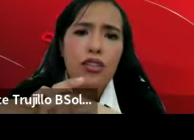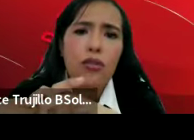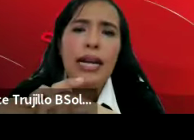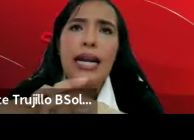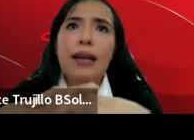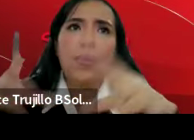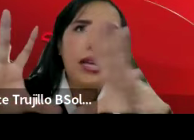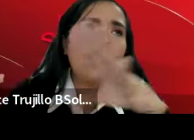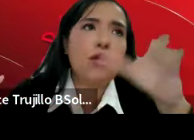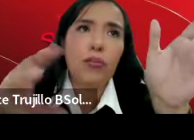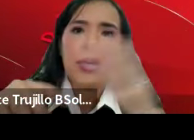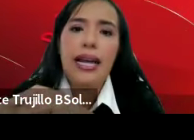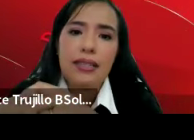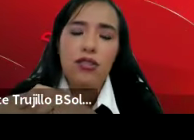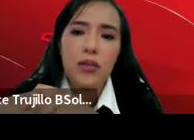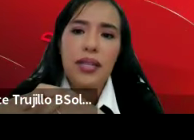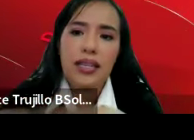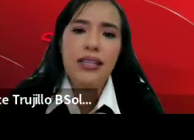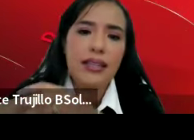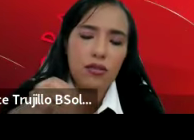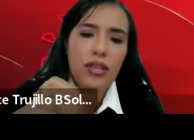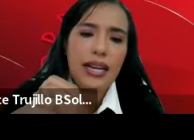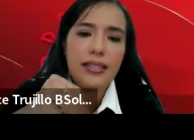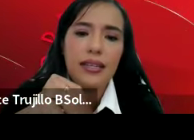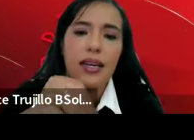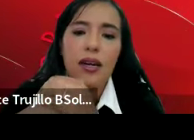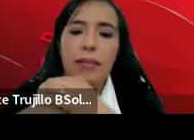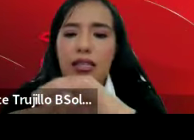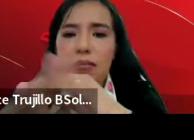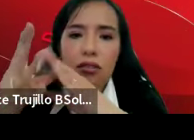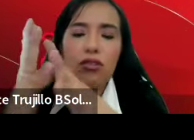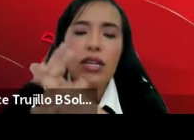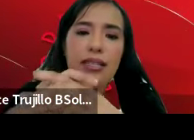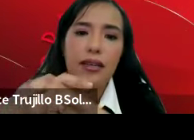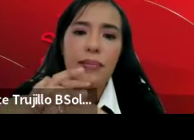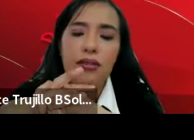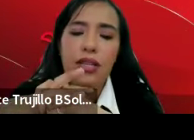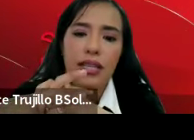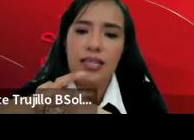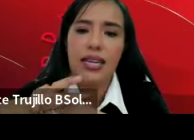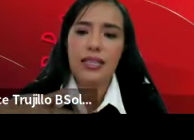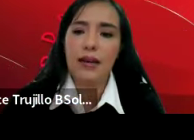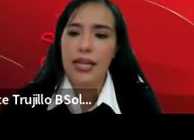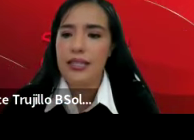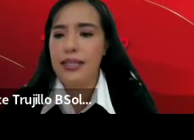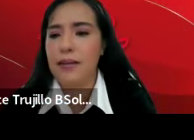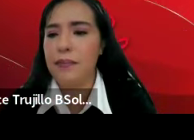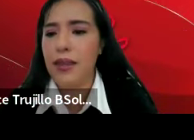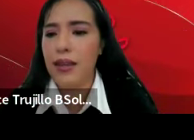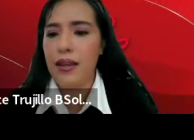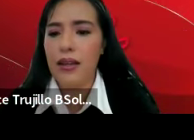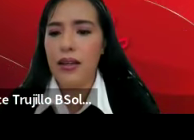dar un plazo para que puedas compilar esos expedientes y se los traigas. Más o menos, casi siempre son de 10 días